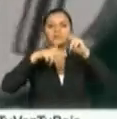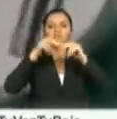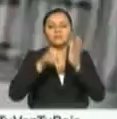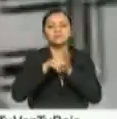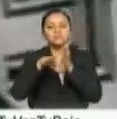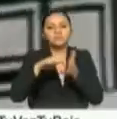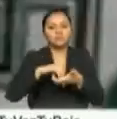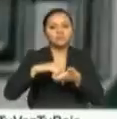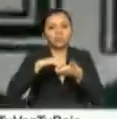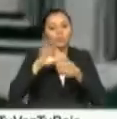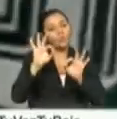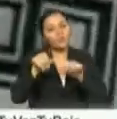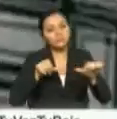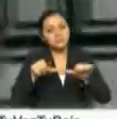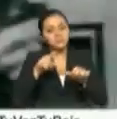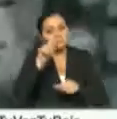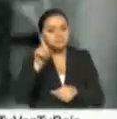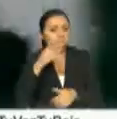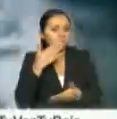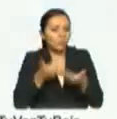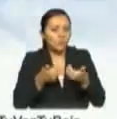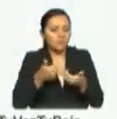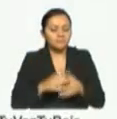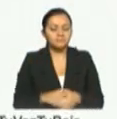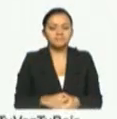o administrativo.